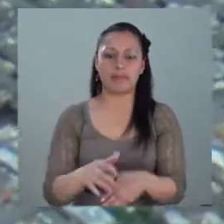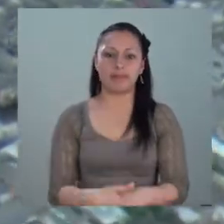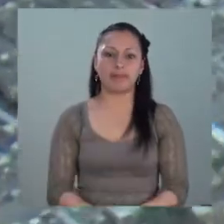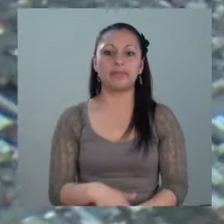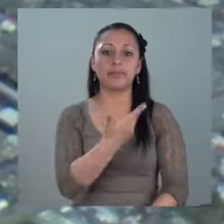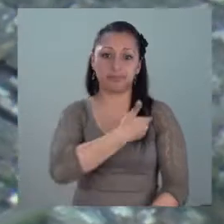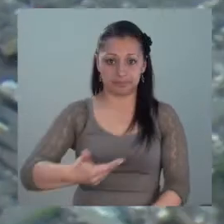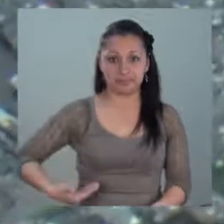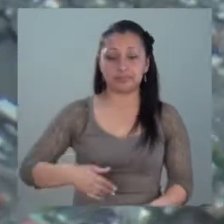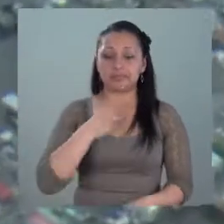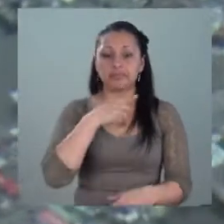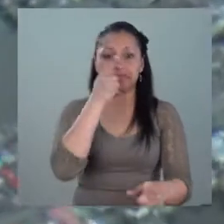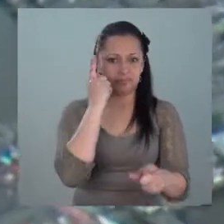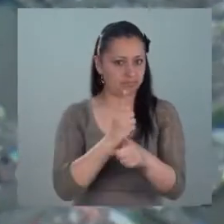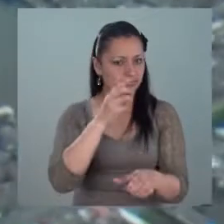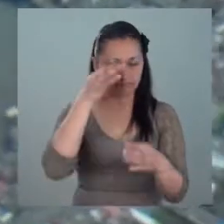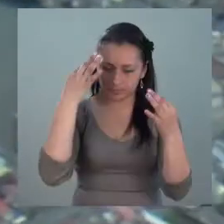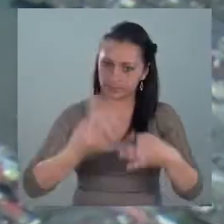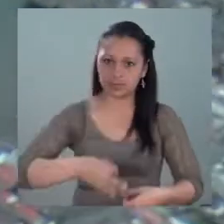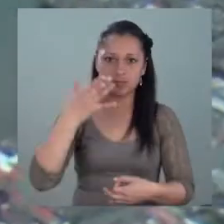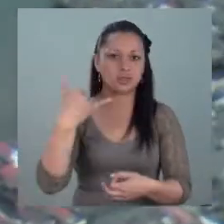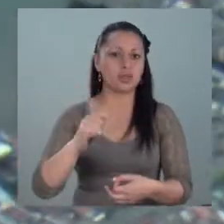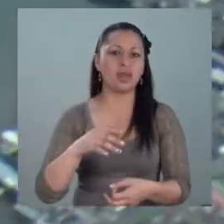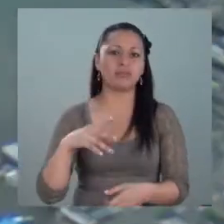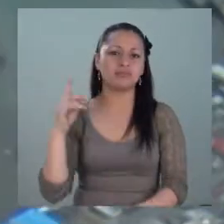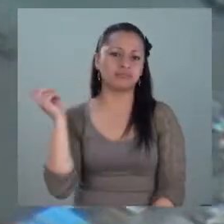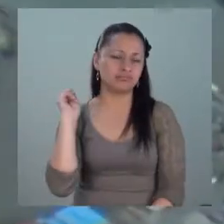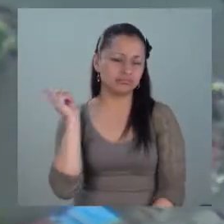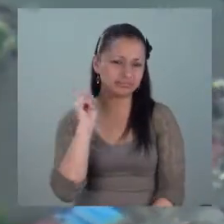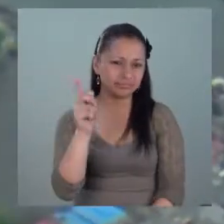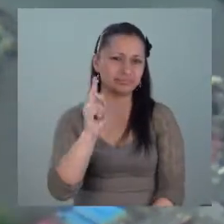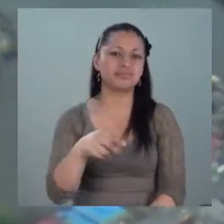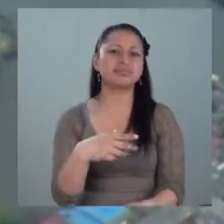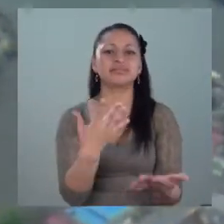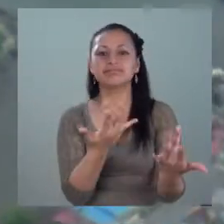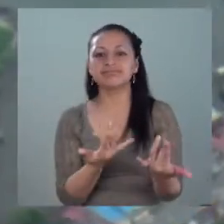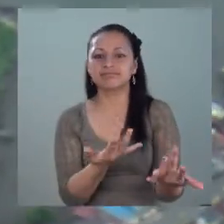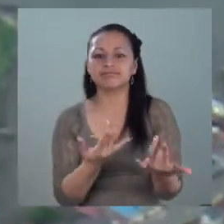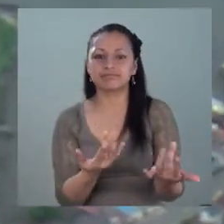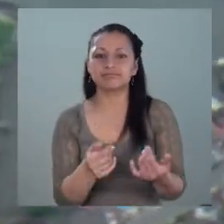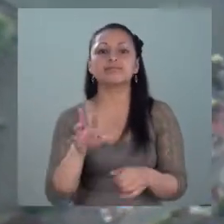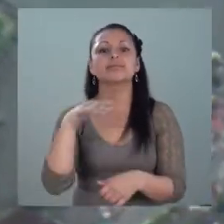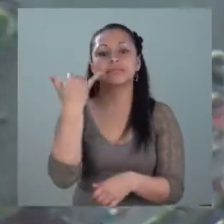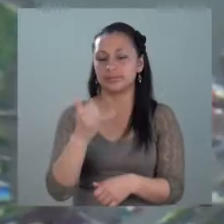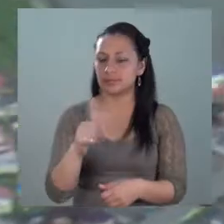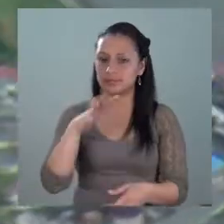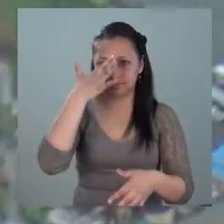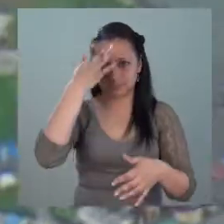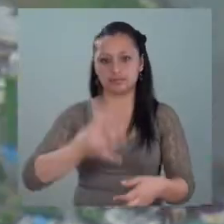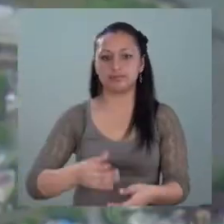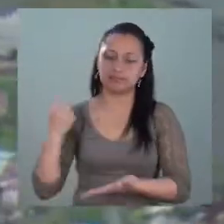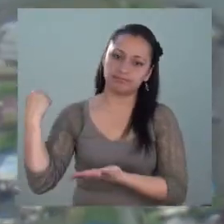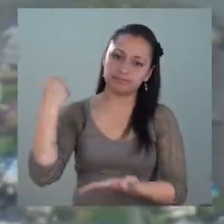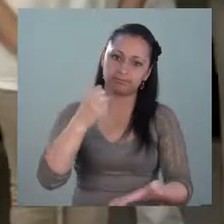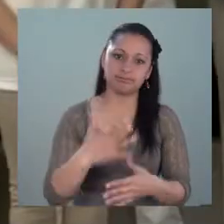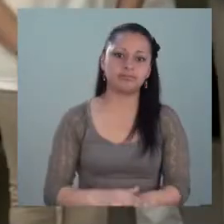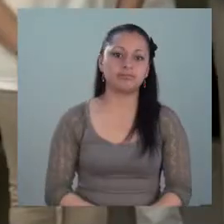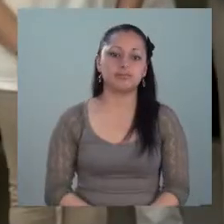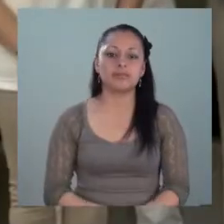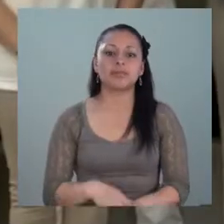los colombianos aseguró que de esta manera se comenzará a pagarle la deuda histórica que tiene el país con el litoral pacífico. El